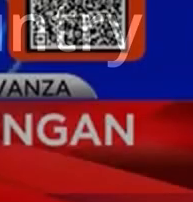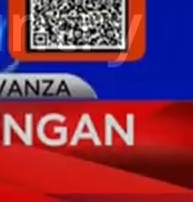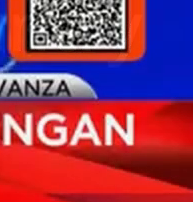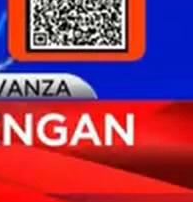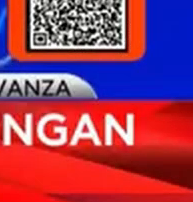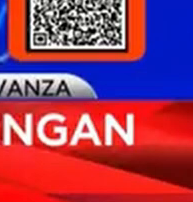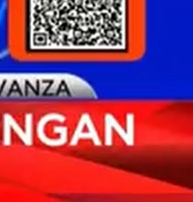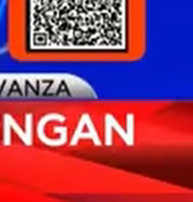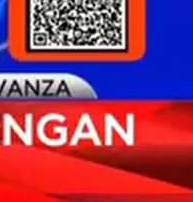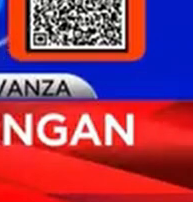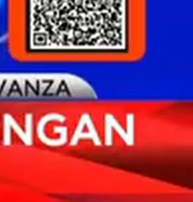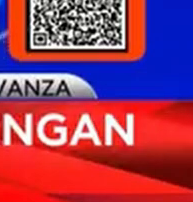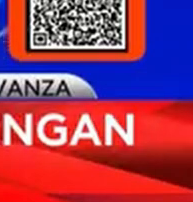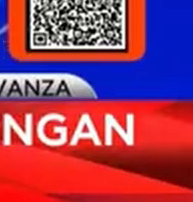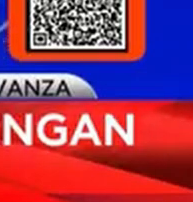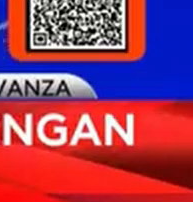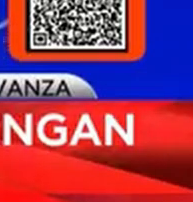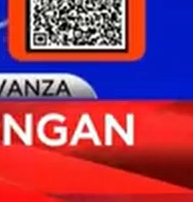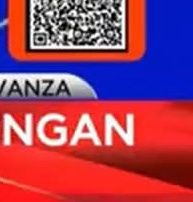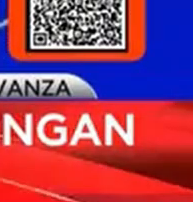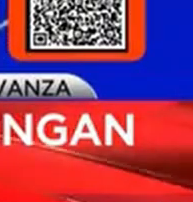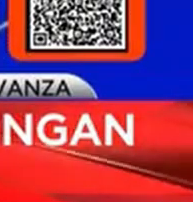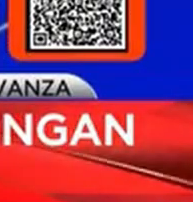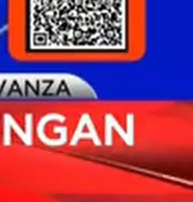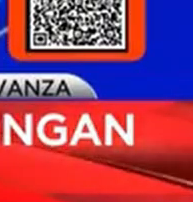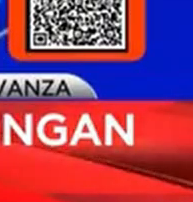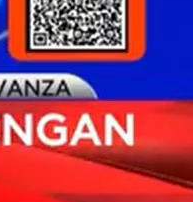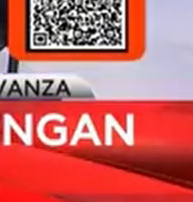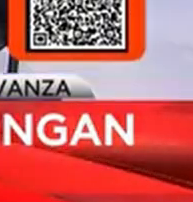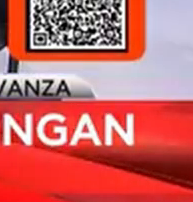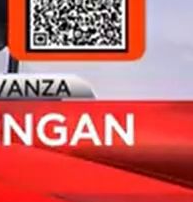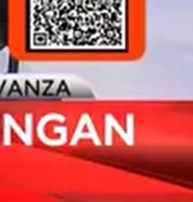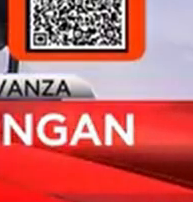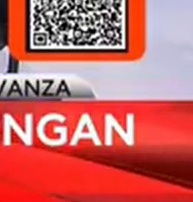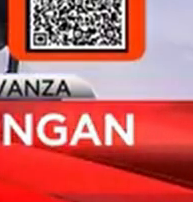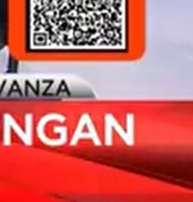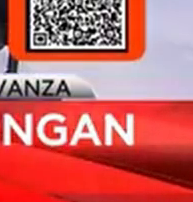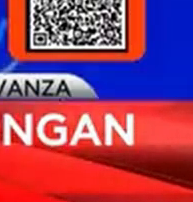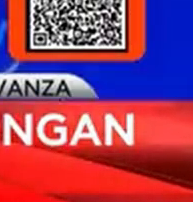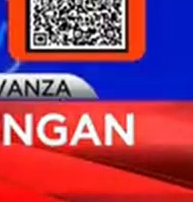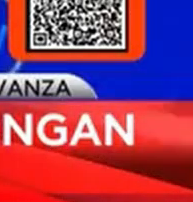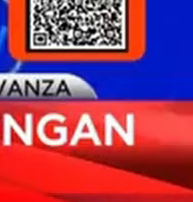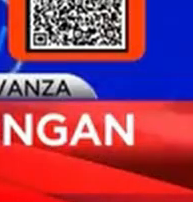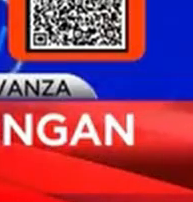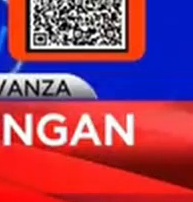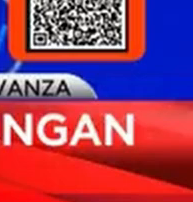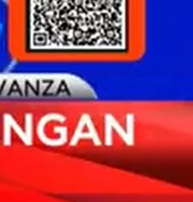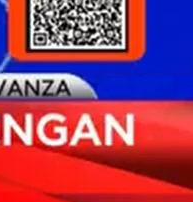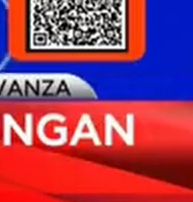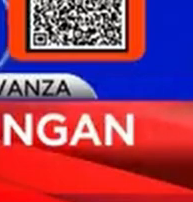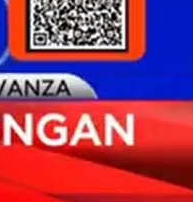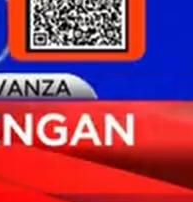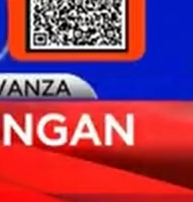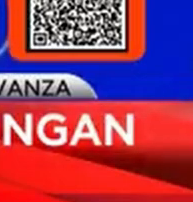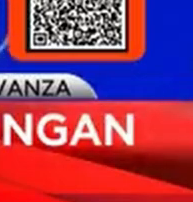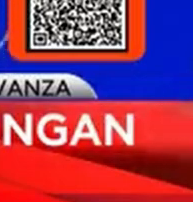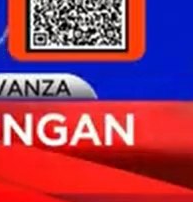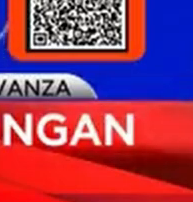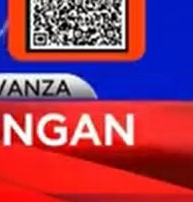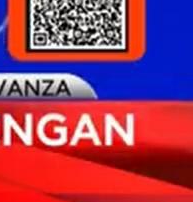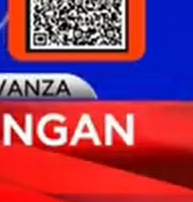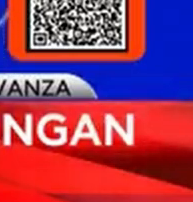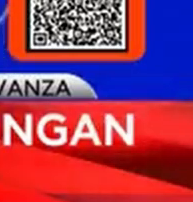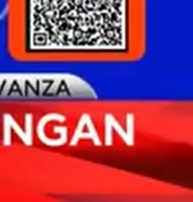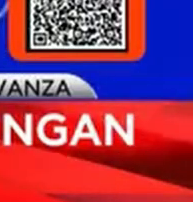Nosotros tenemos un proyecto para reformar el Código Procesal de la Provincia de Buenos Aires. No va a existir más la puerta giratoria. Vamos también